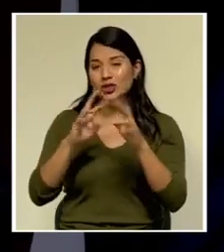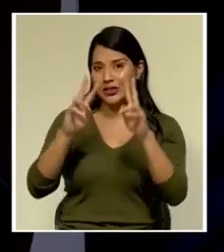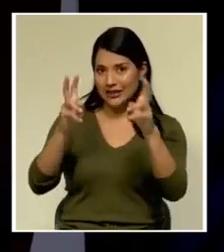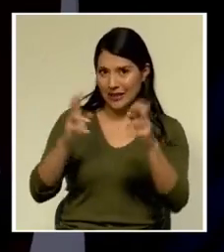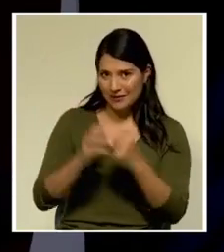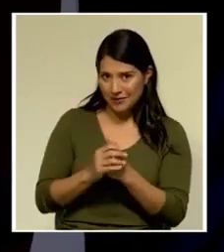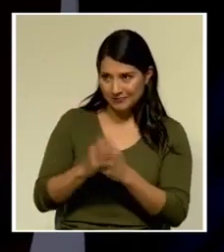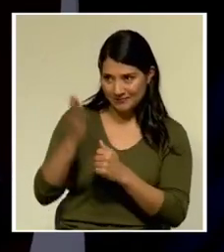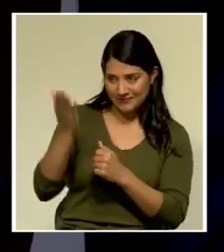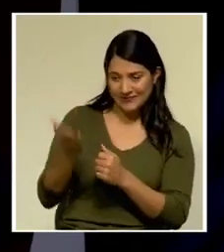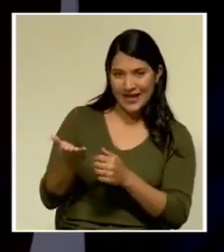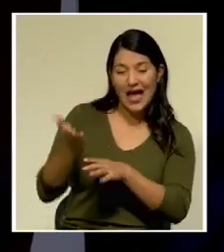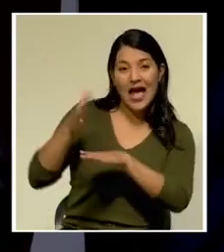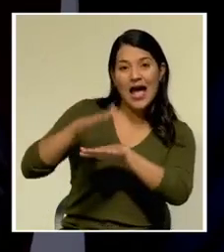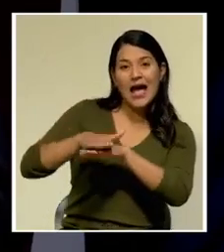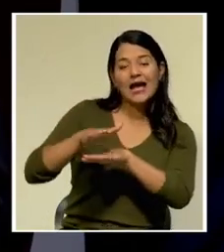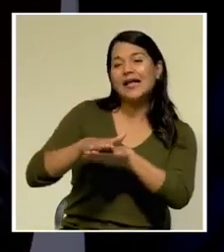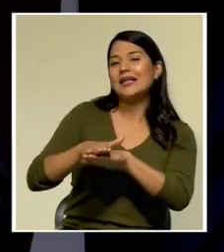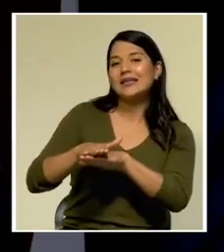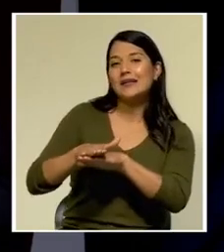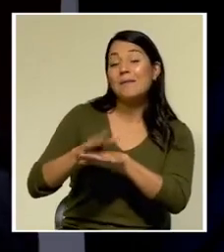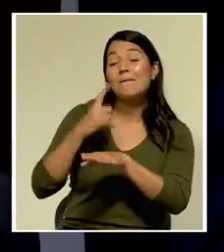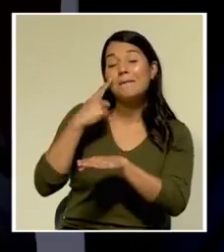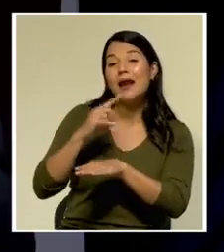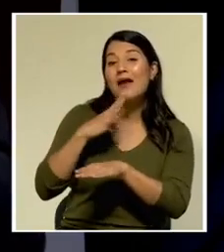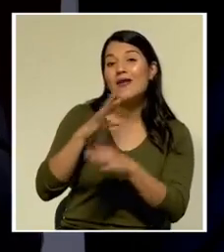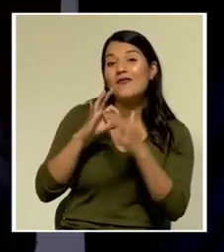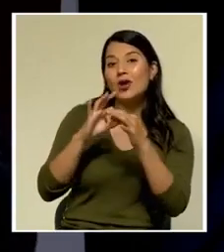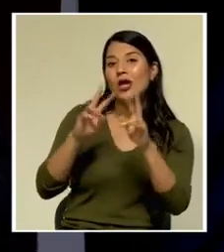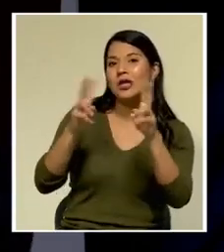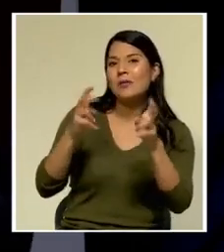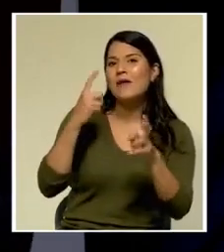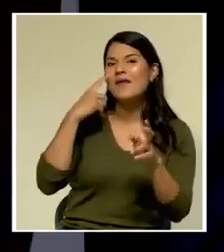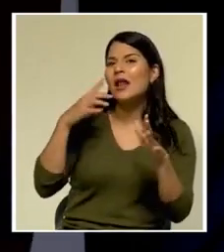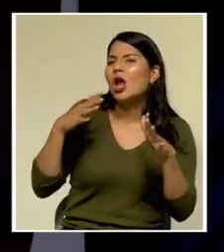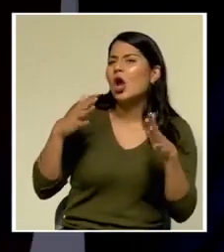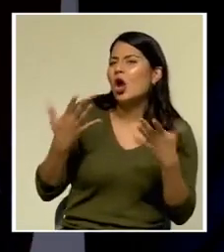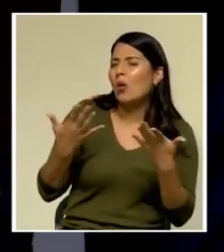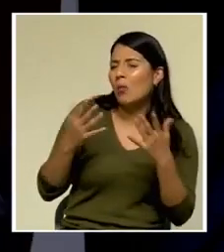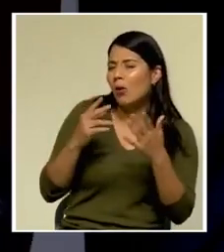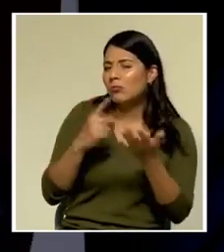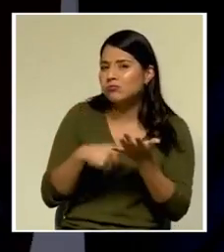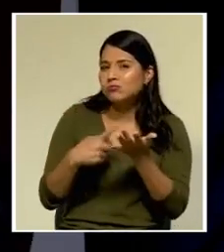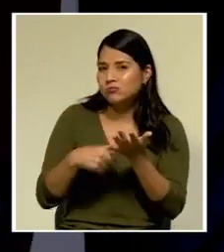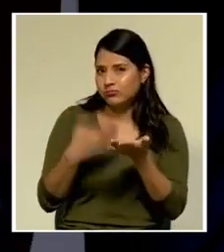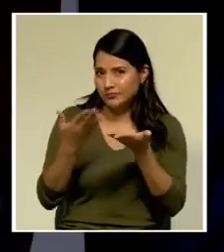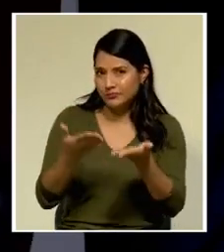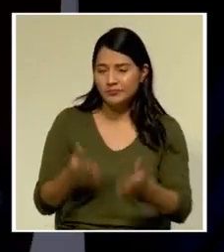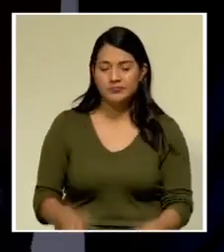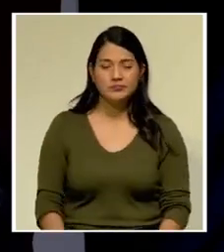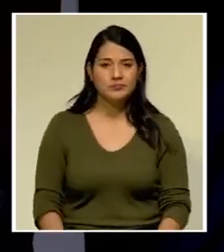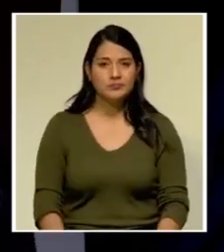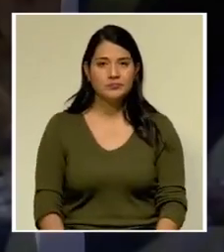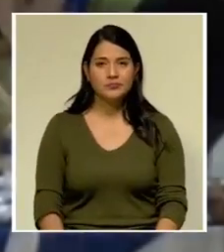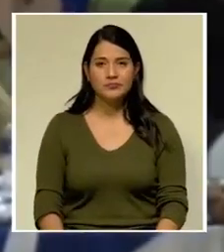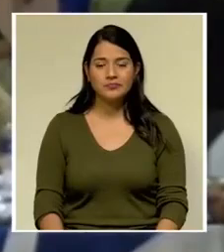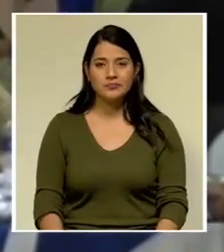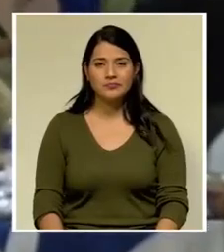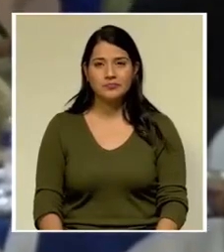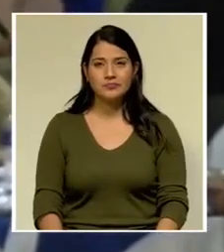analista Gustavo Araya, para conversar sobre el tema y ver cómo se cocina esto. Adelante.